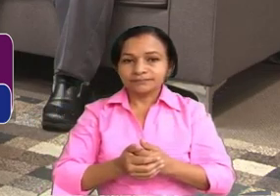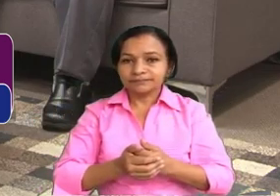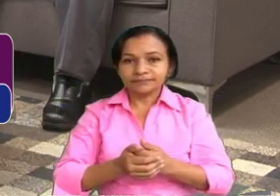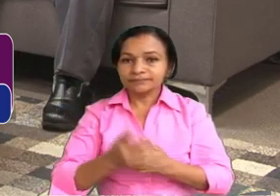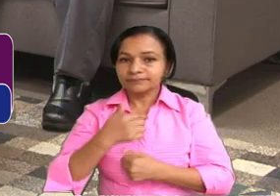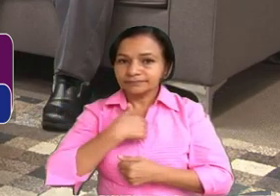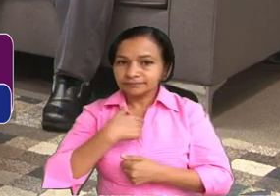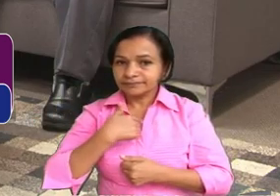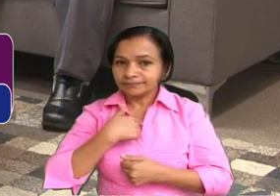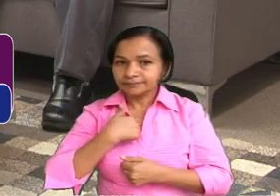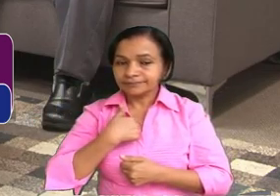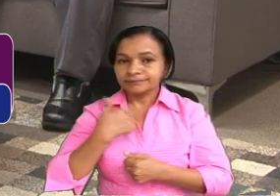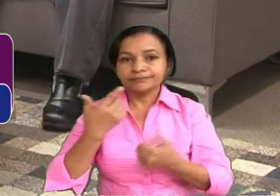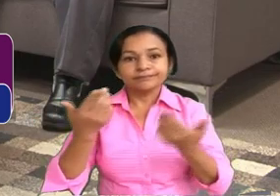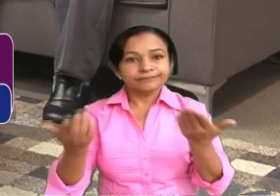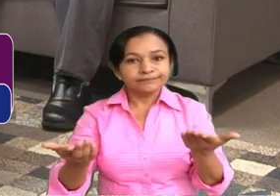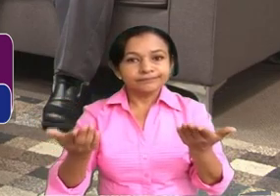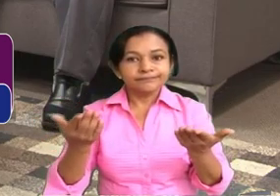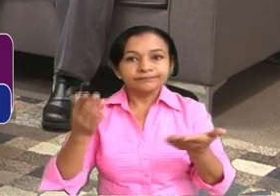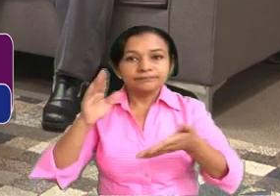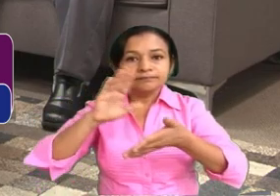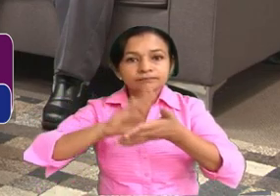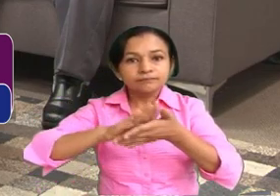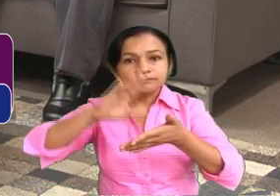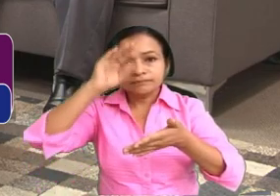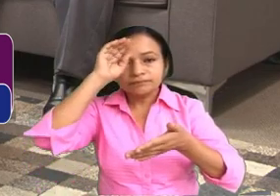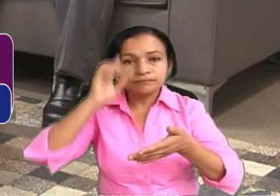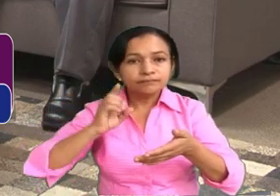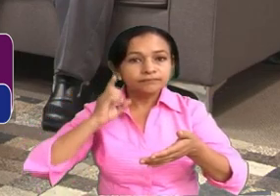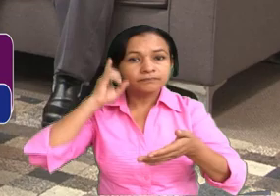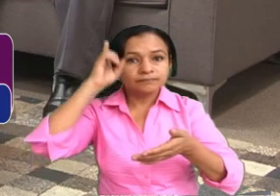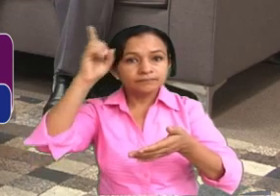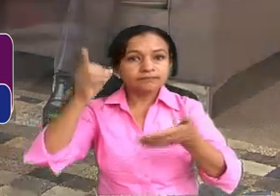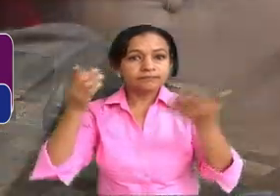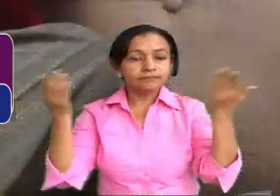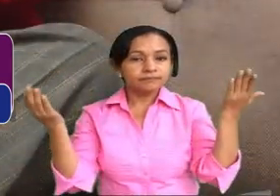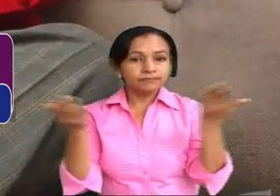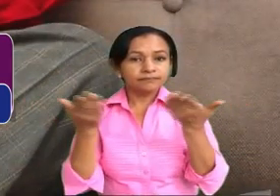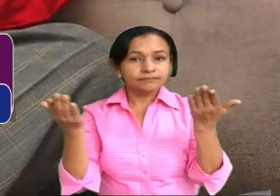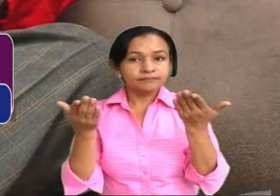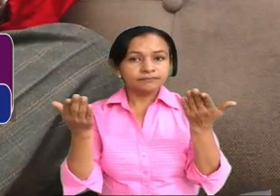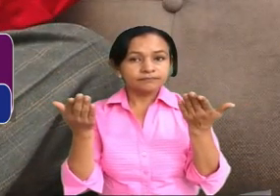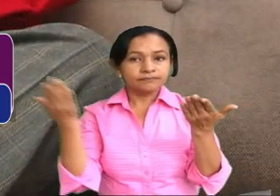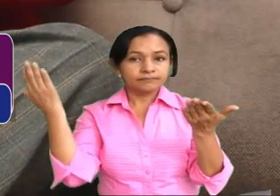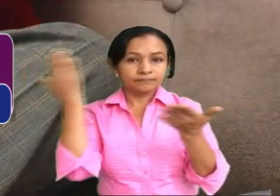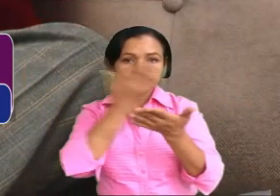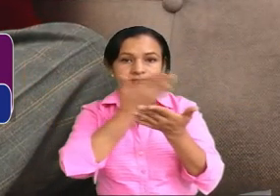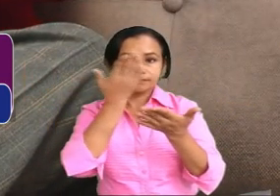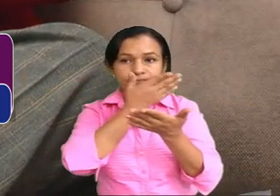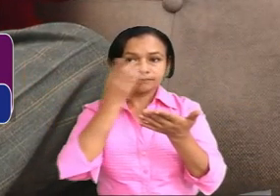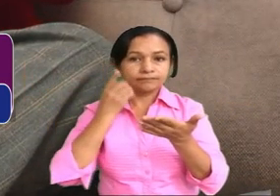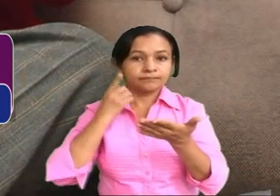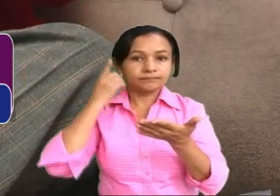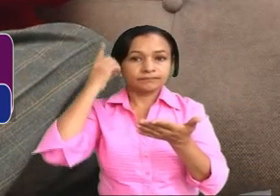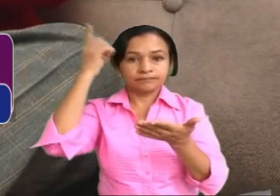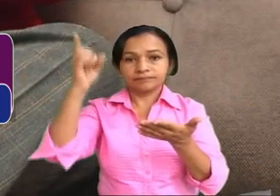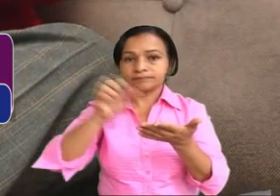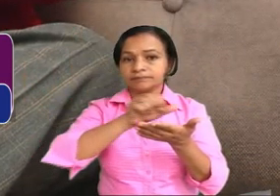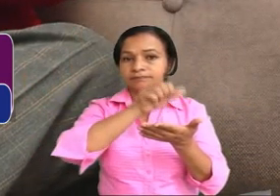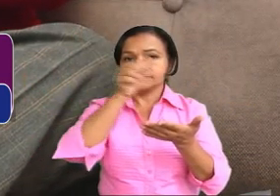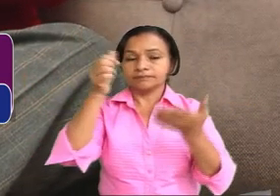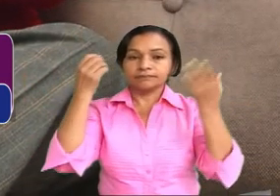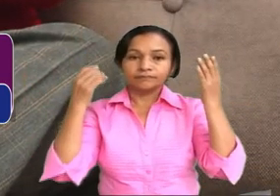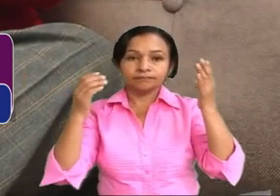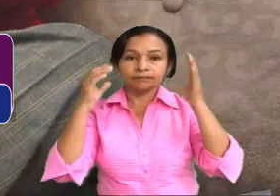ellos apropian de los conocimientos, hay un desarrollo cognitivo, y alguien estudiado, hay un desarrollo, y esto te lleva a otras condiciones